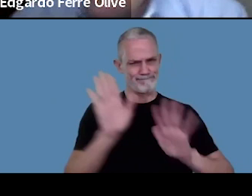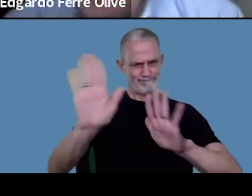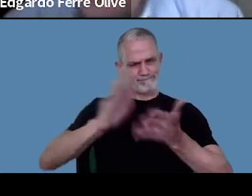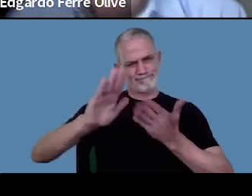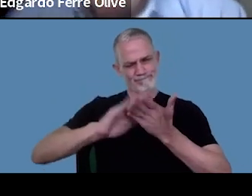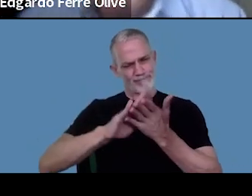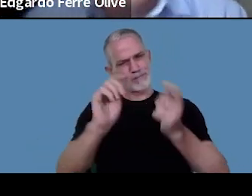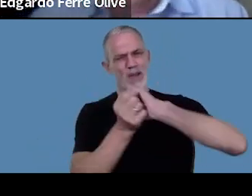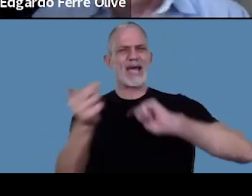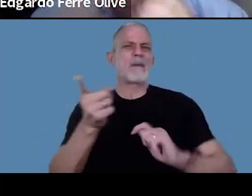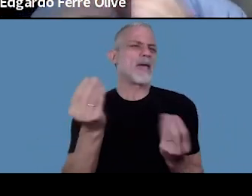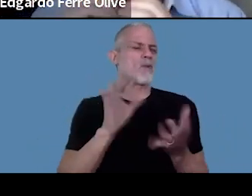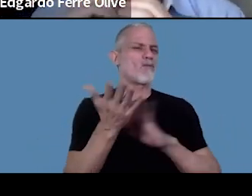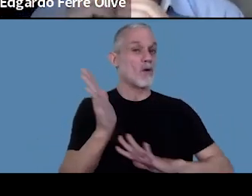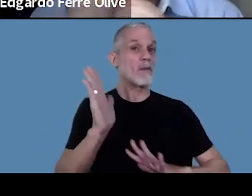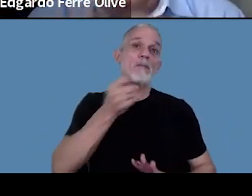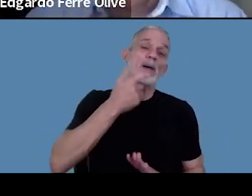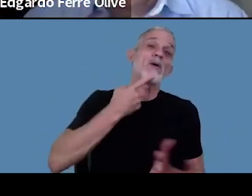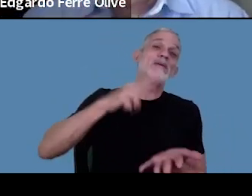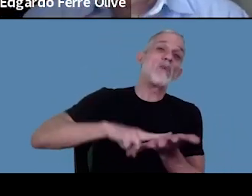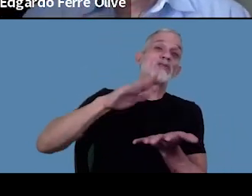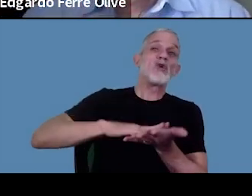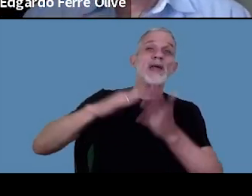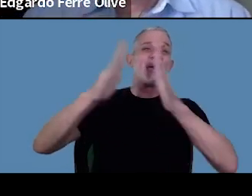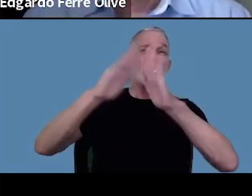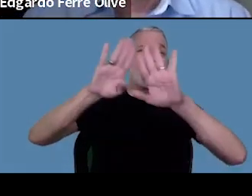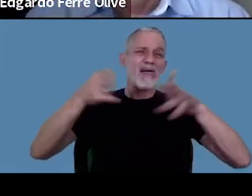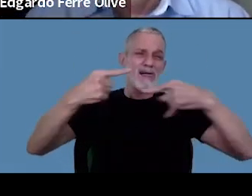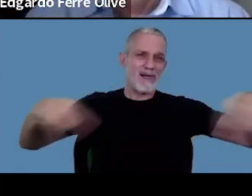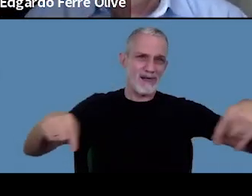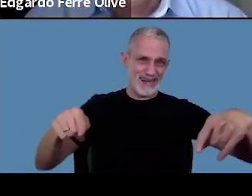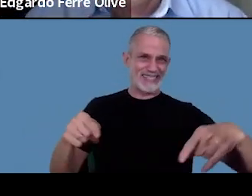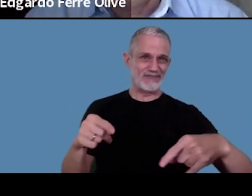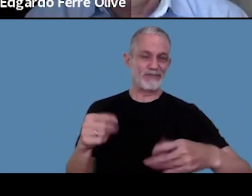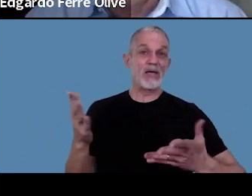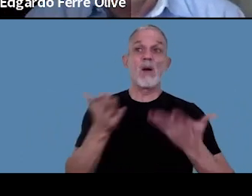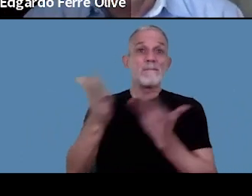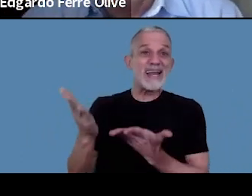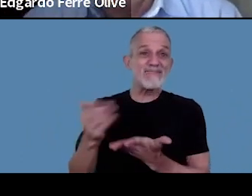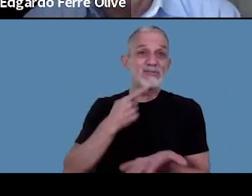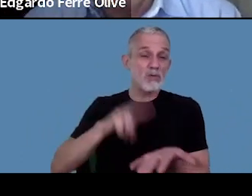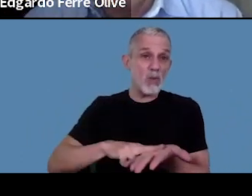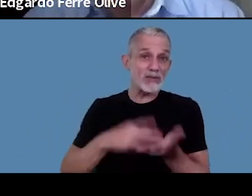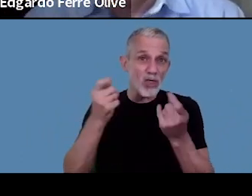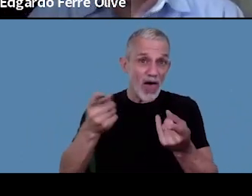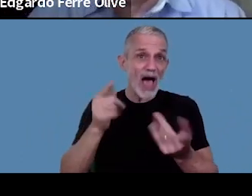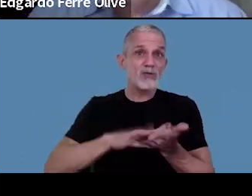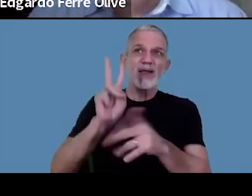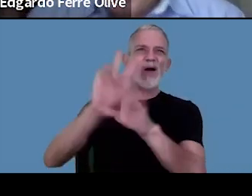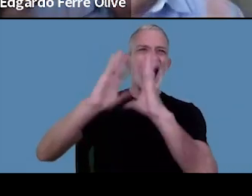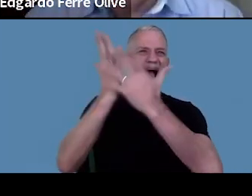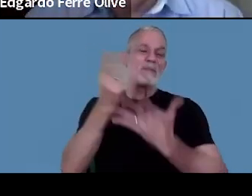con estos aspectos. Por ejemplo, impuestos sobre los inmuebles. Ciertos beneficios fiscales que tengan que ver con el ambiente, porque, por